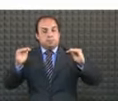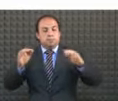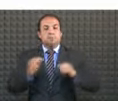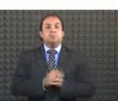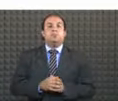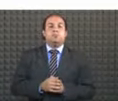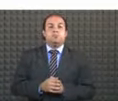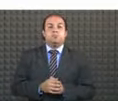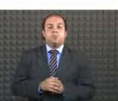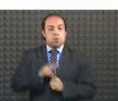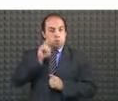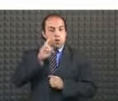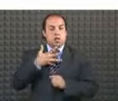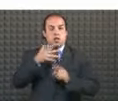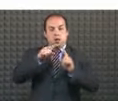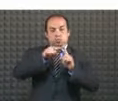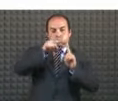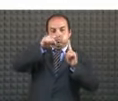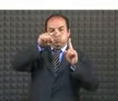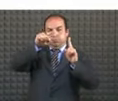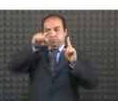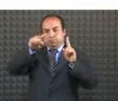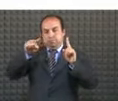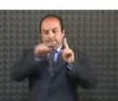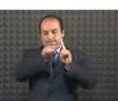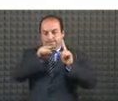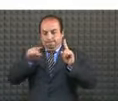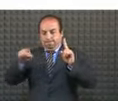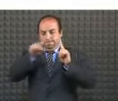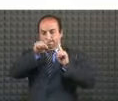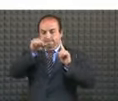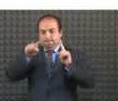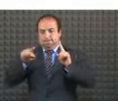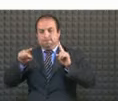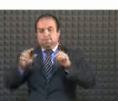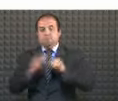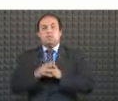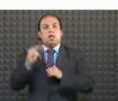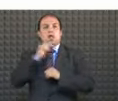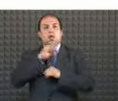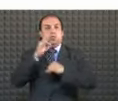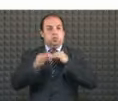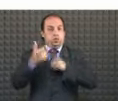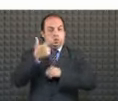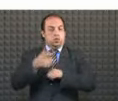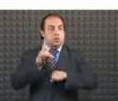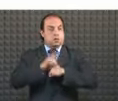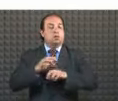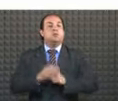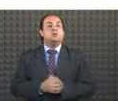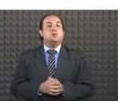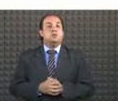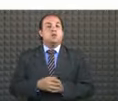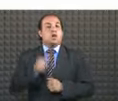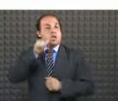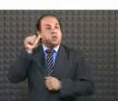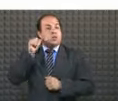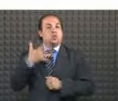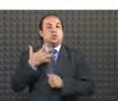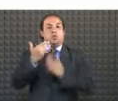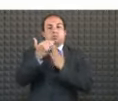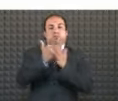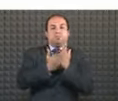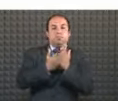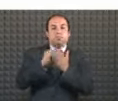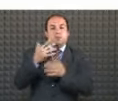ver, pues hay una tendencia a la baja que se ha acelerado en los últimos 7 días. Y ayer, de hecho, tuvimos una reducción bastante importante, un